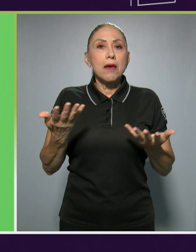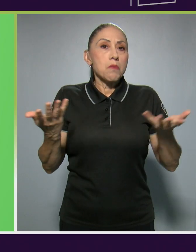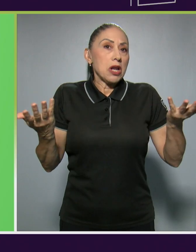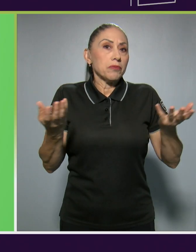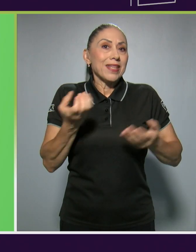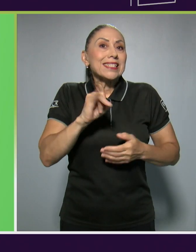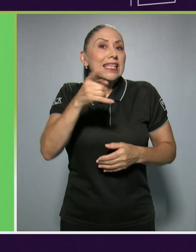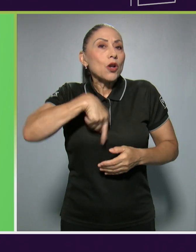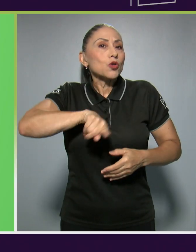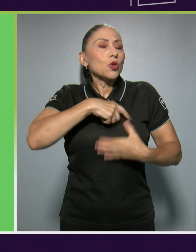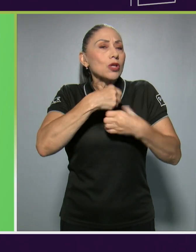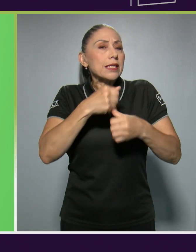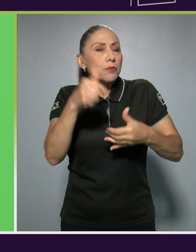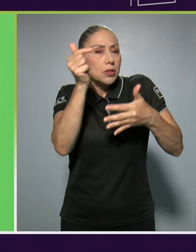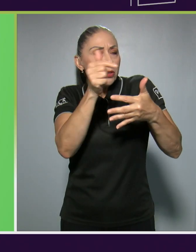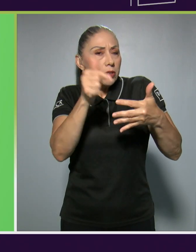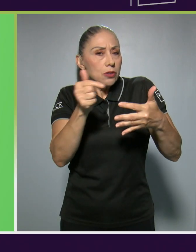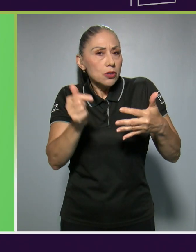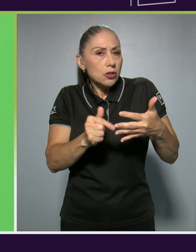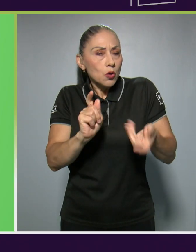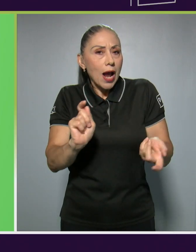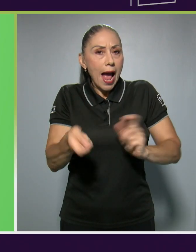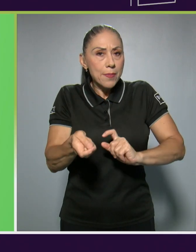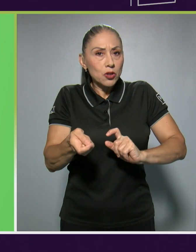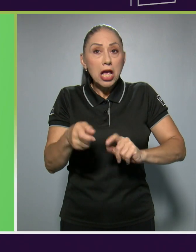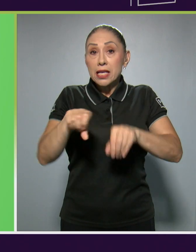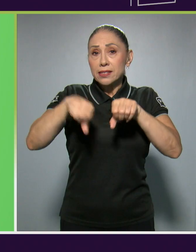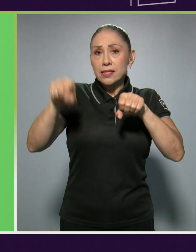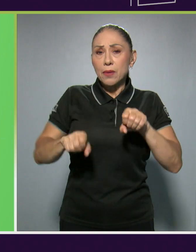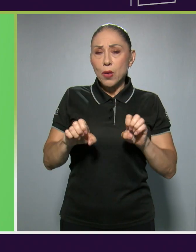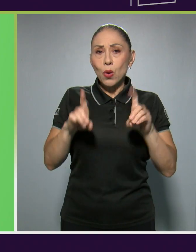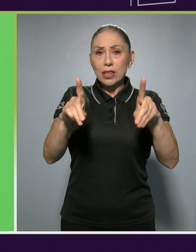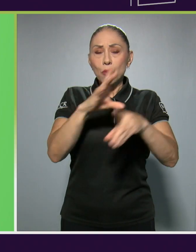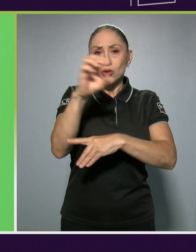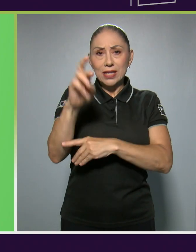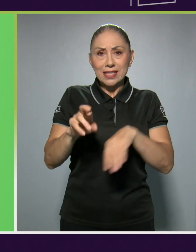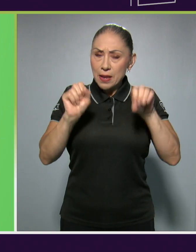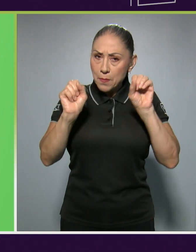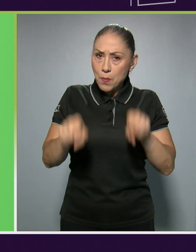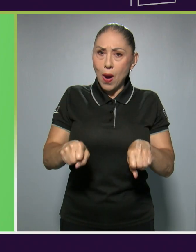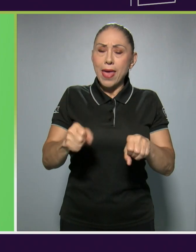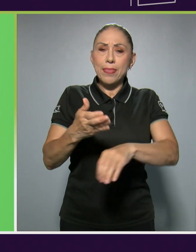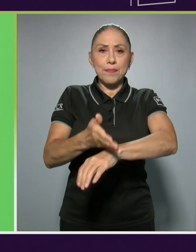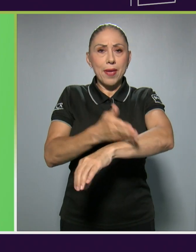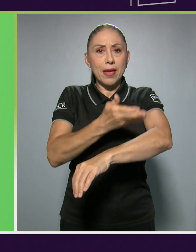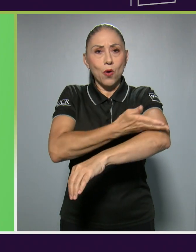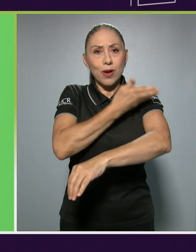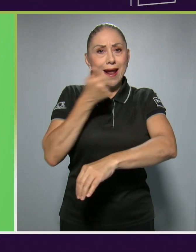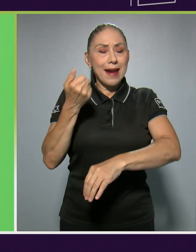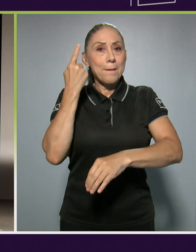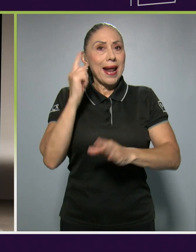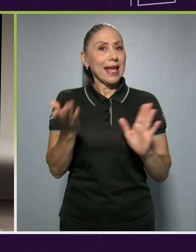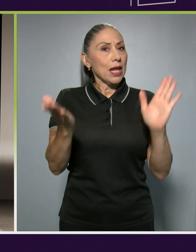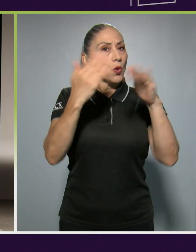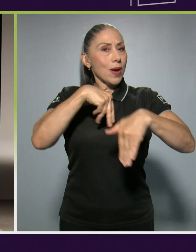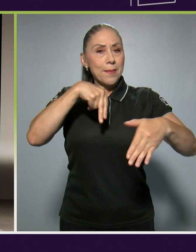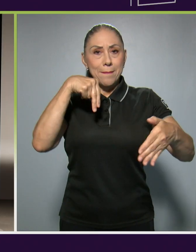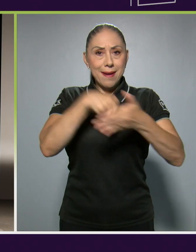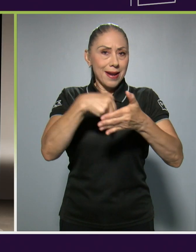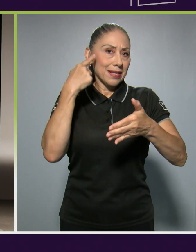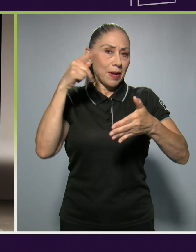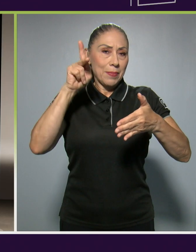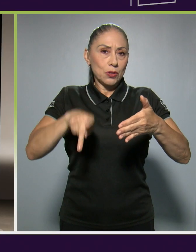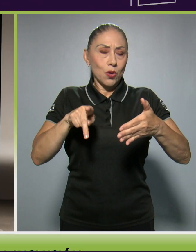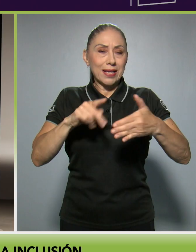hacemos esos cambios, el sistema educativo costarricense puede mejorar, ¿verdad?, en derribar esas barreras para las personas autistas. Claro, lo